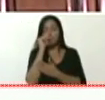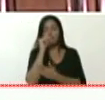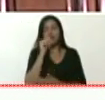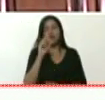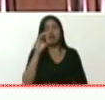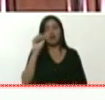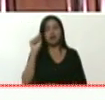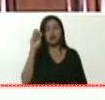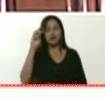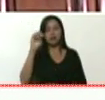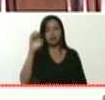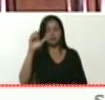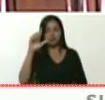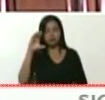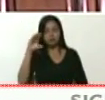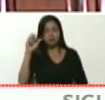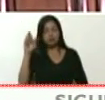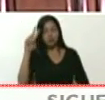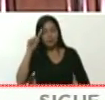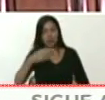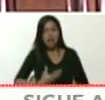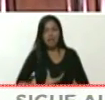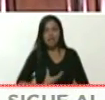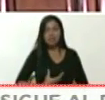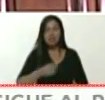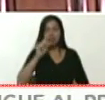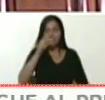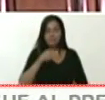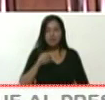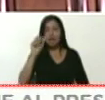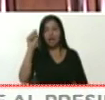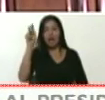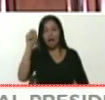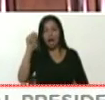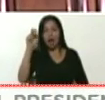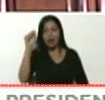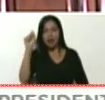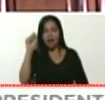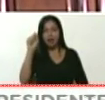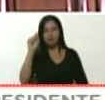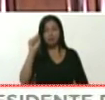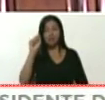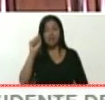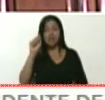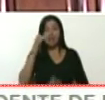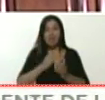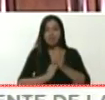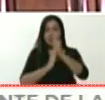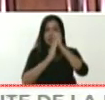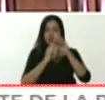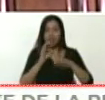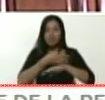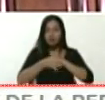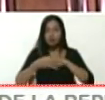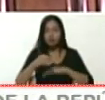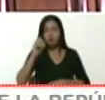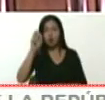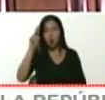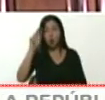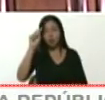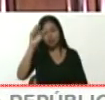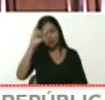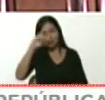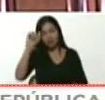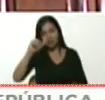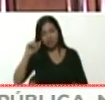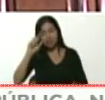Navas, a la alcaldesa del municipio Ortiz, Ana Ospino, lideresa del municipio Ortiz, a los